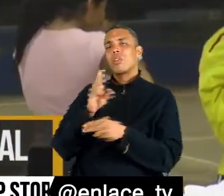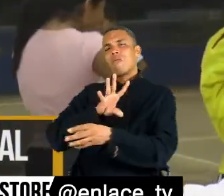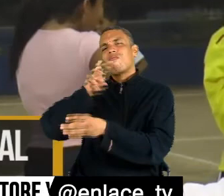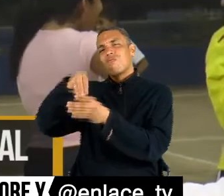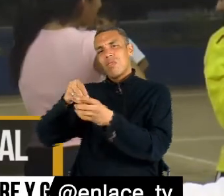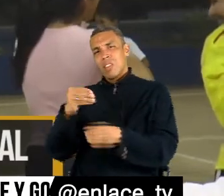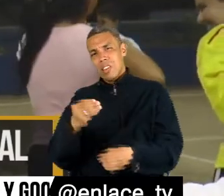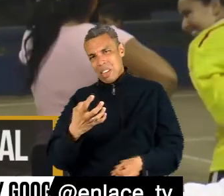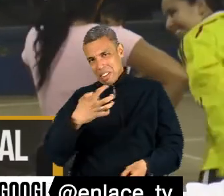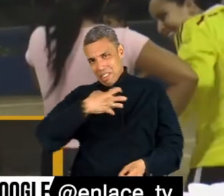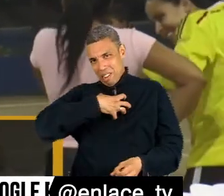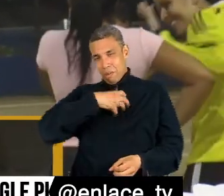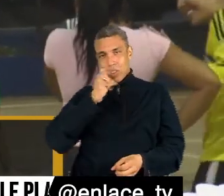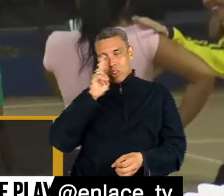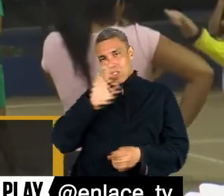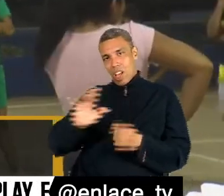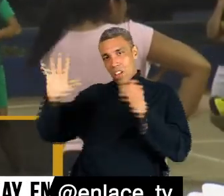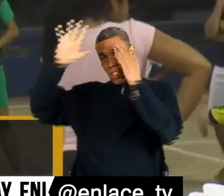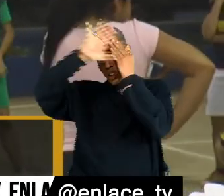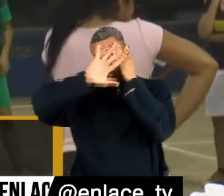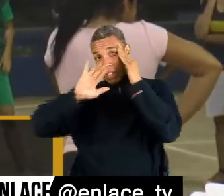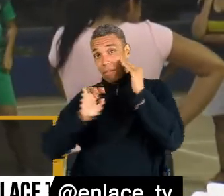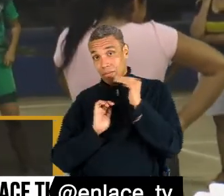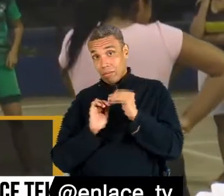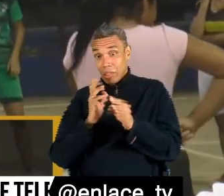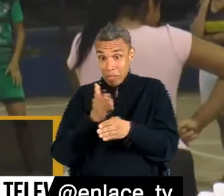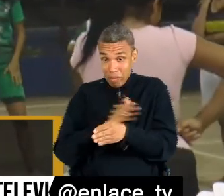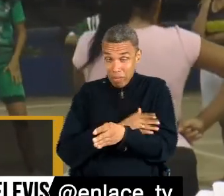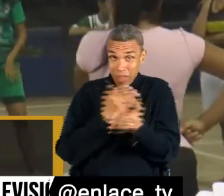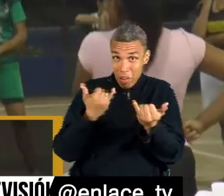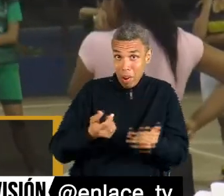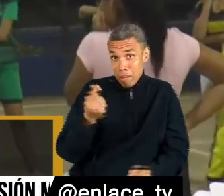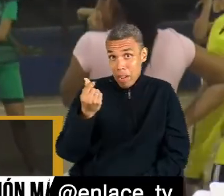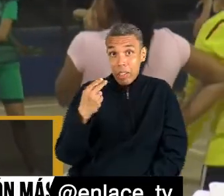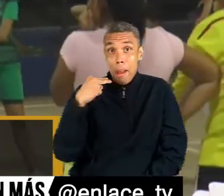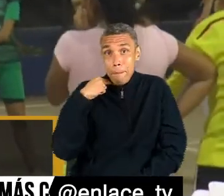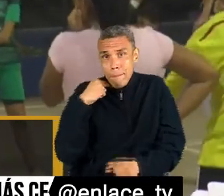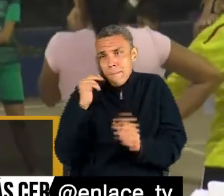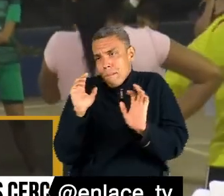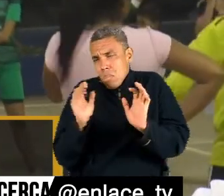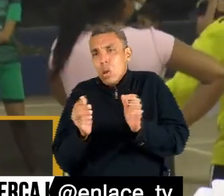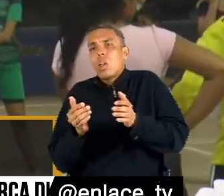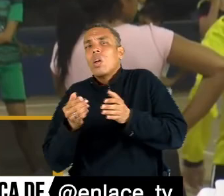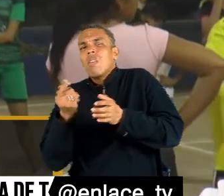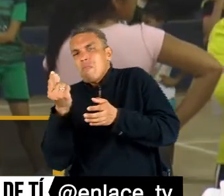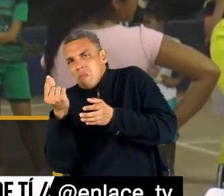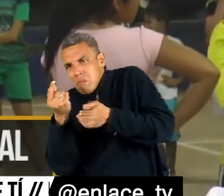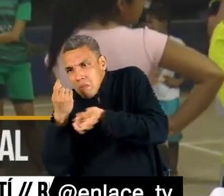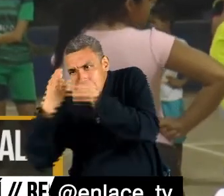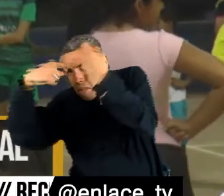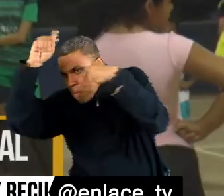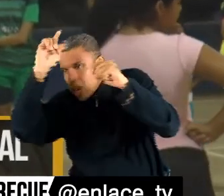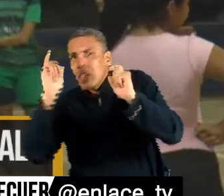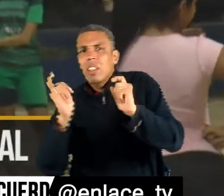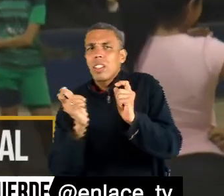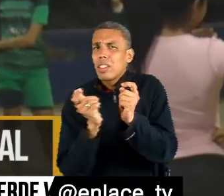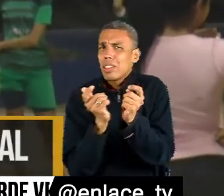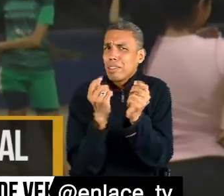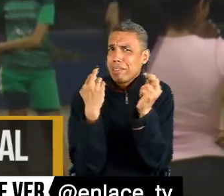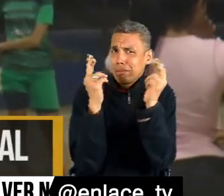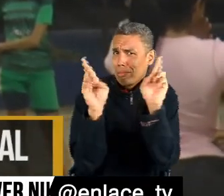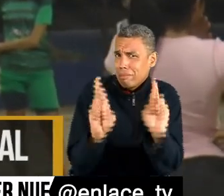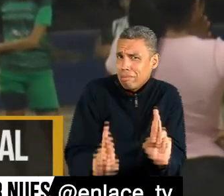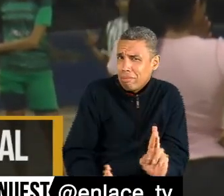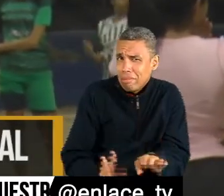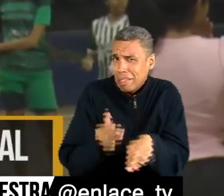ahorita con las niñas haciendo unas actividades para poder recoger fondos. Estamos también pidiendo la ayuda de los empresarios que miren el fútbol femenino